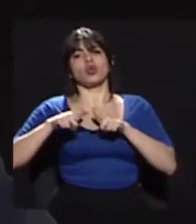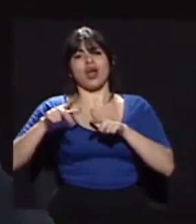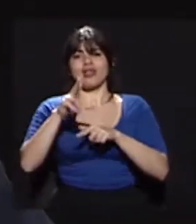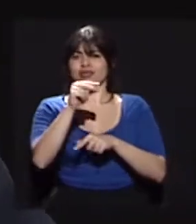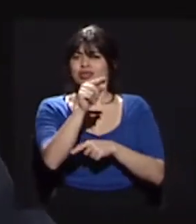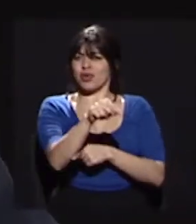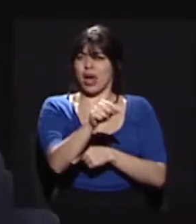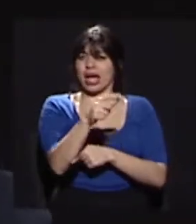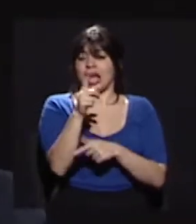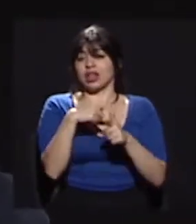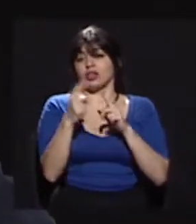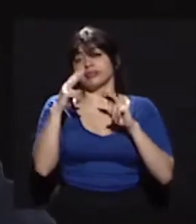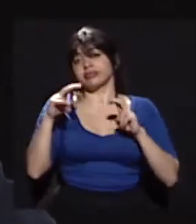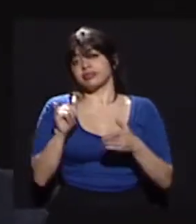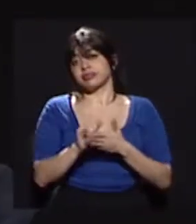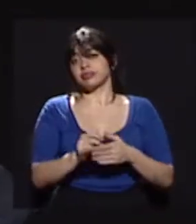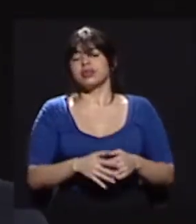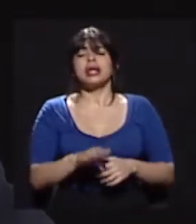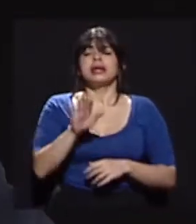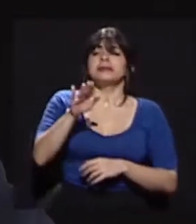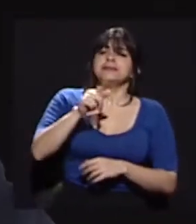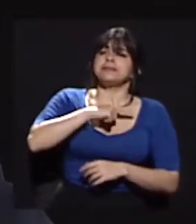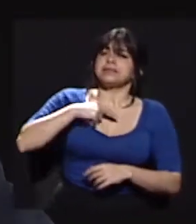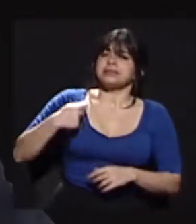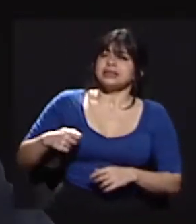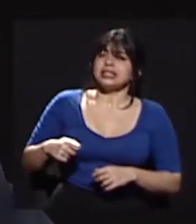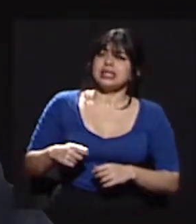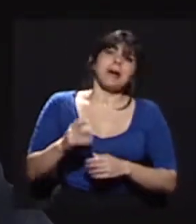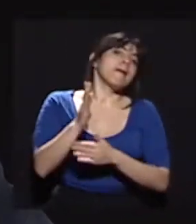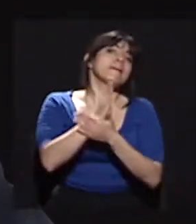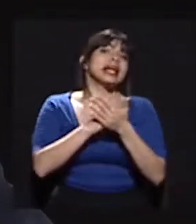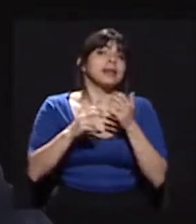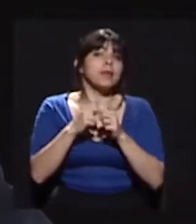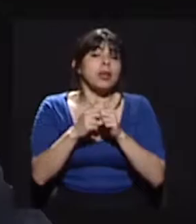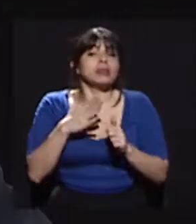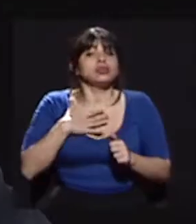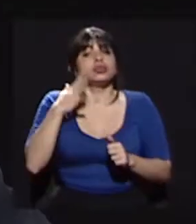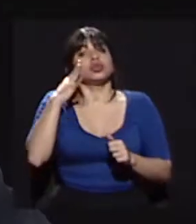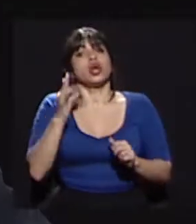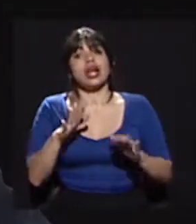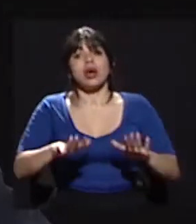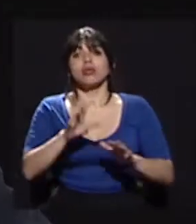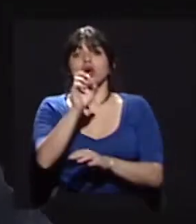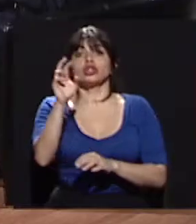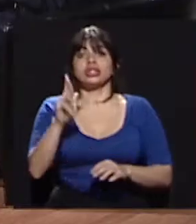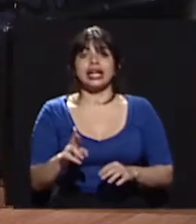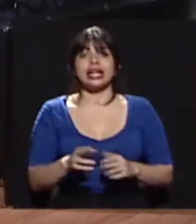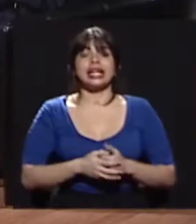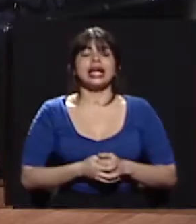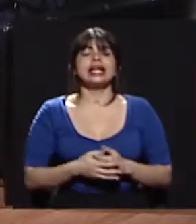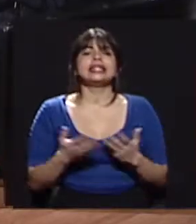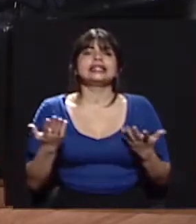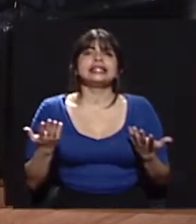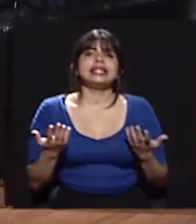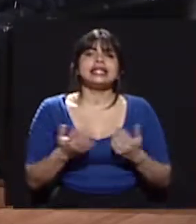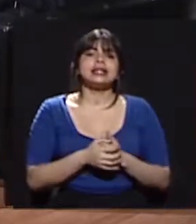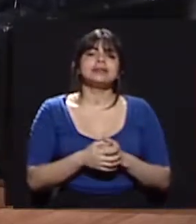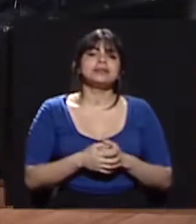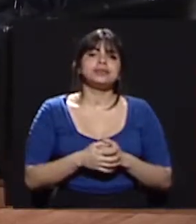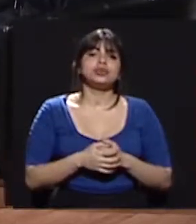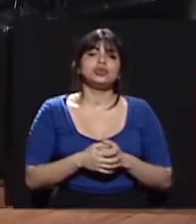y eso es lo que habrá que ver presidente parte del problema creo yo en costa rica es que